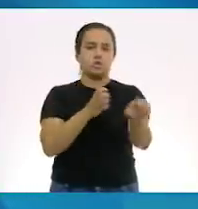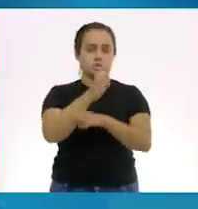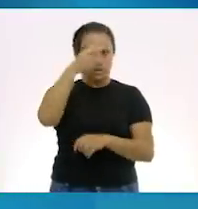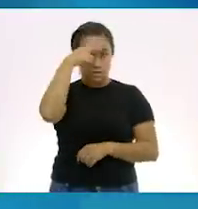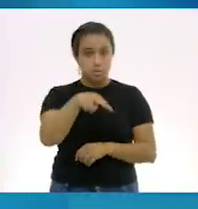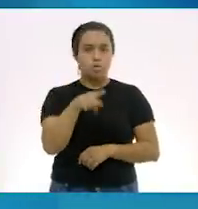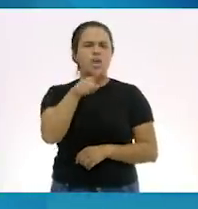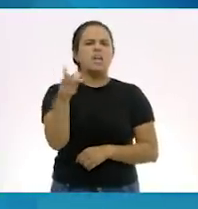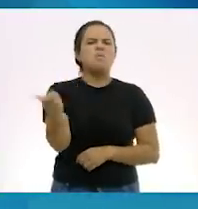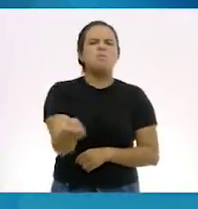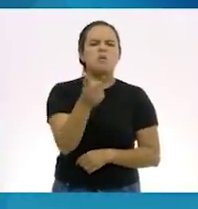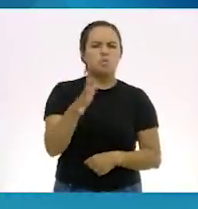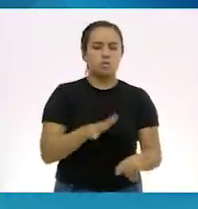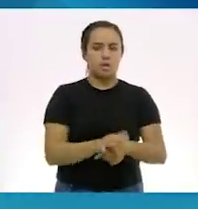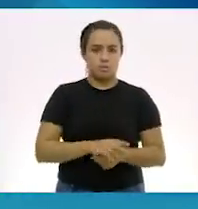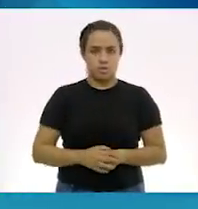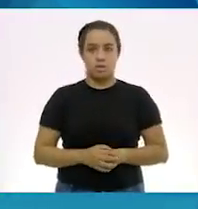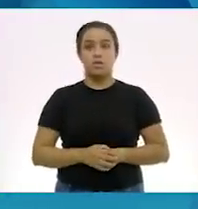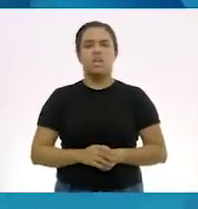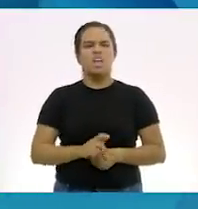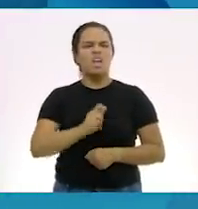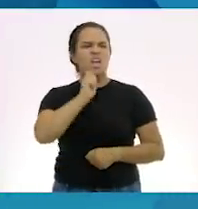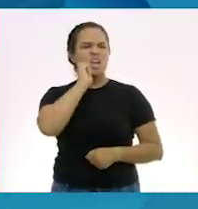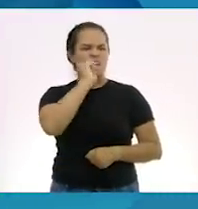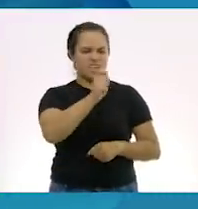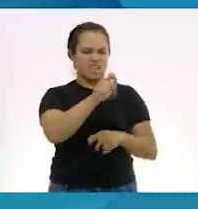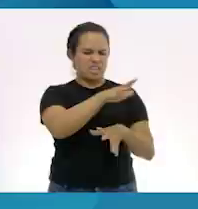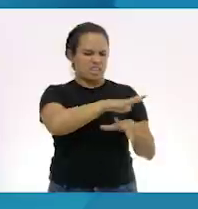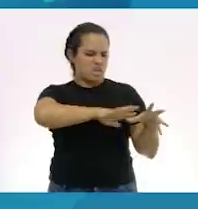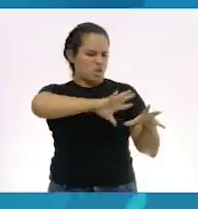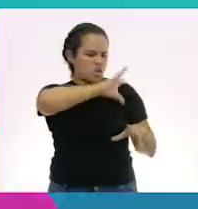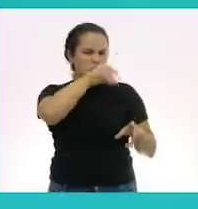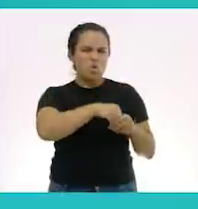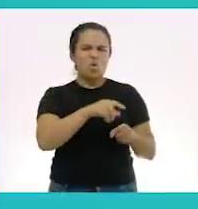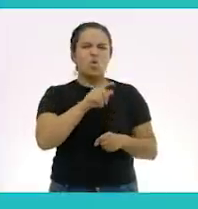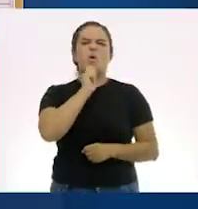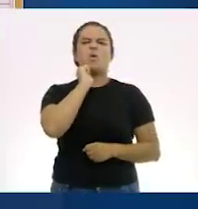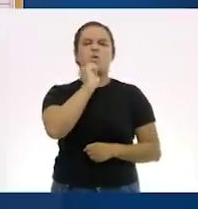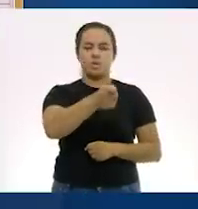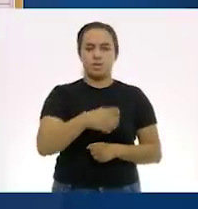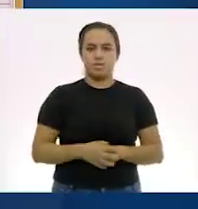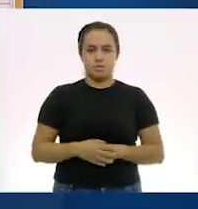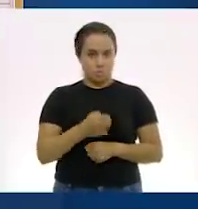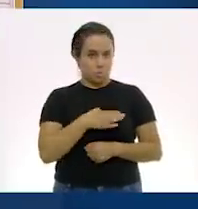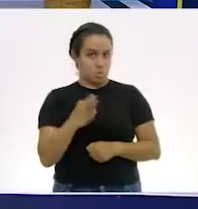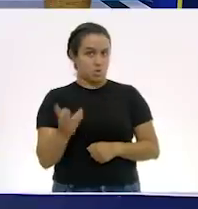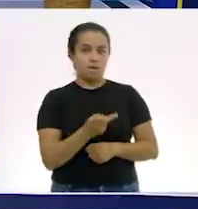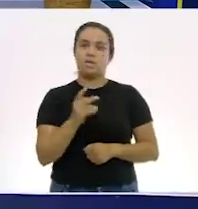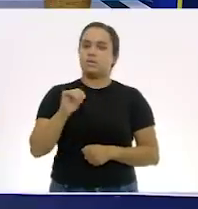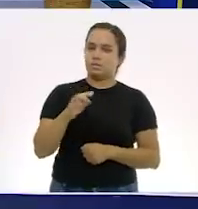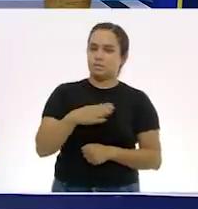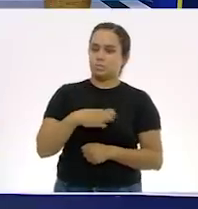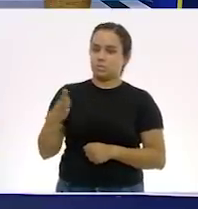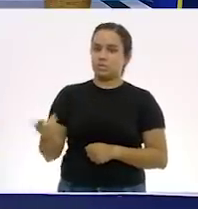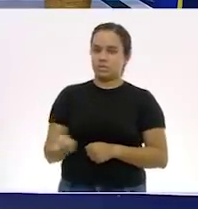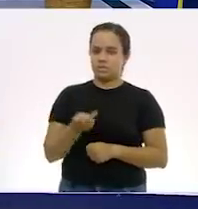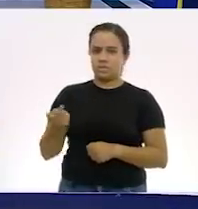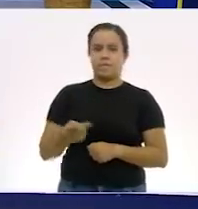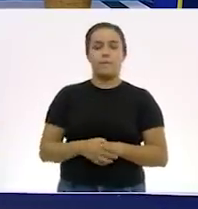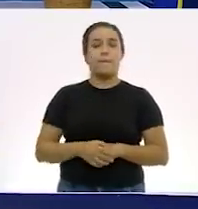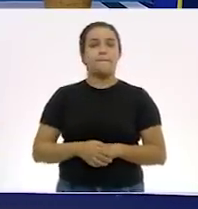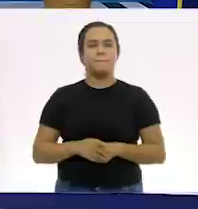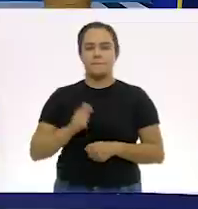Casi en guardia. Bueno, pues estos son los movimientos que podemos realizar o los movimientos que podemos realizar en nuestra quinesfera. Bien. ¿Qué te vamos.